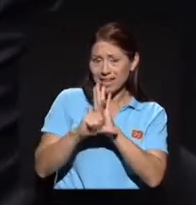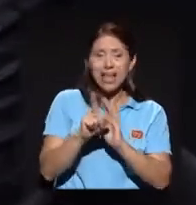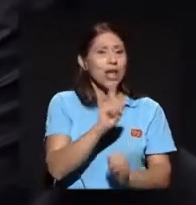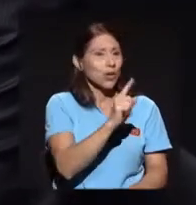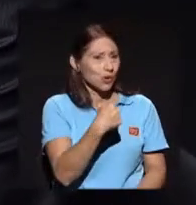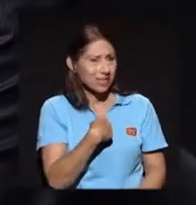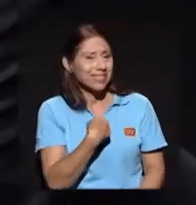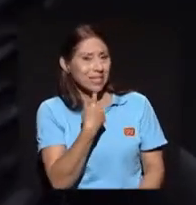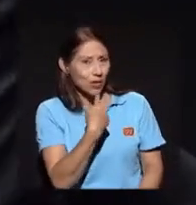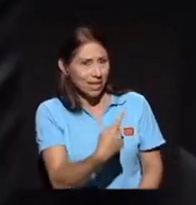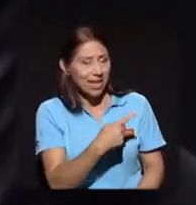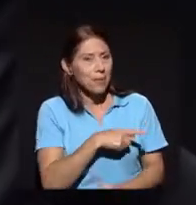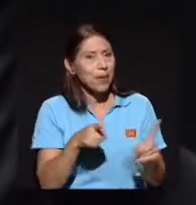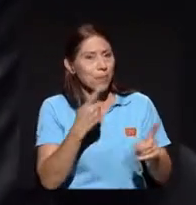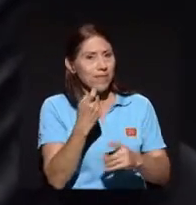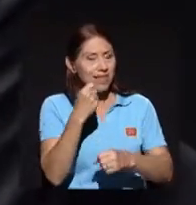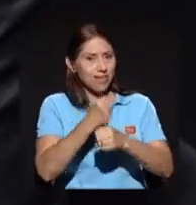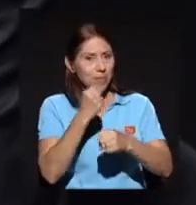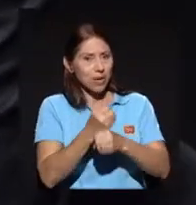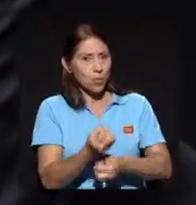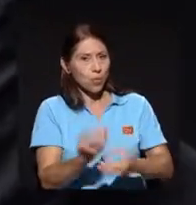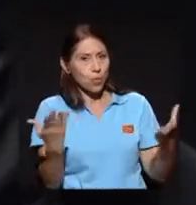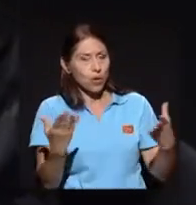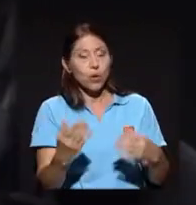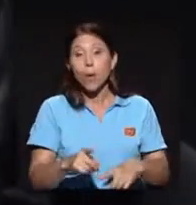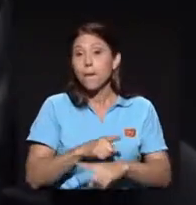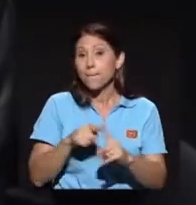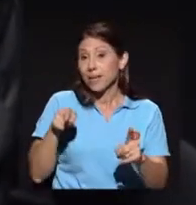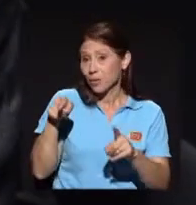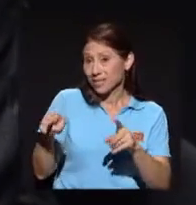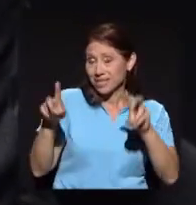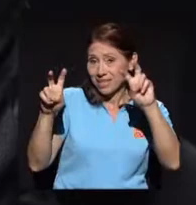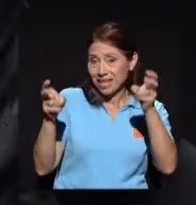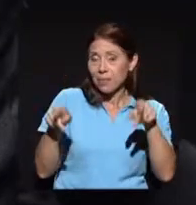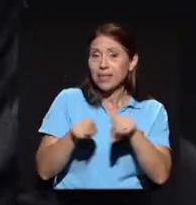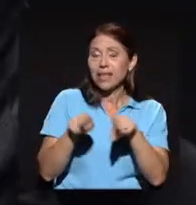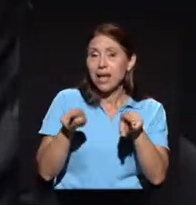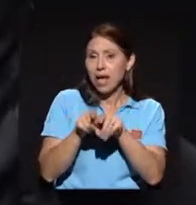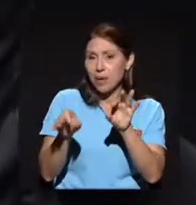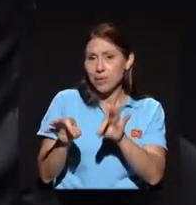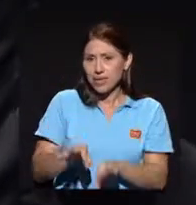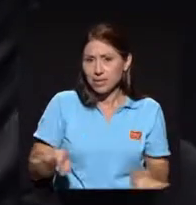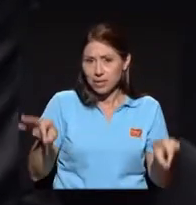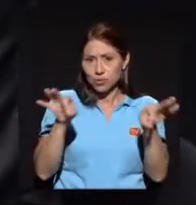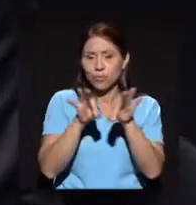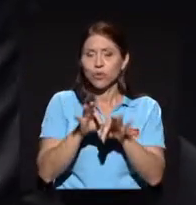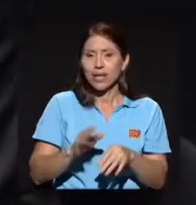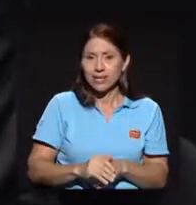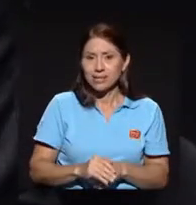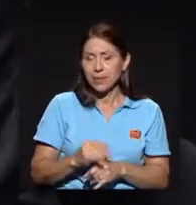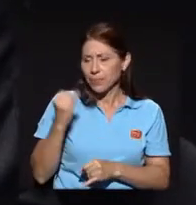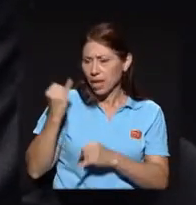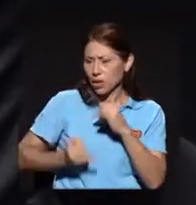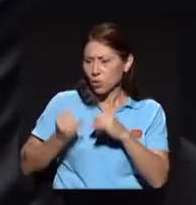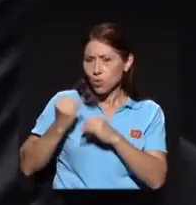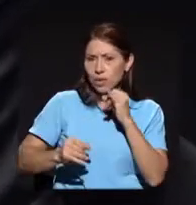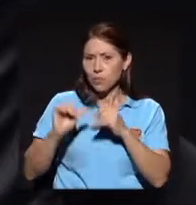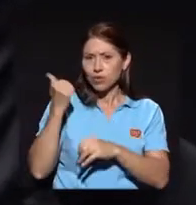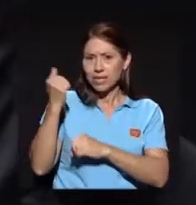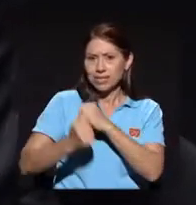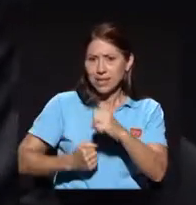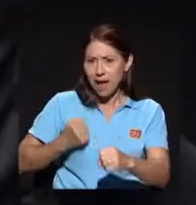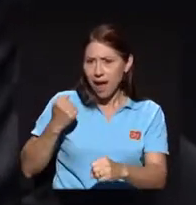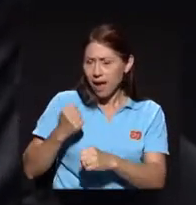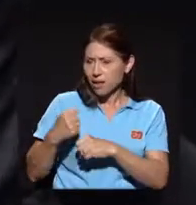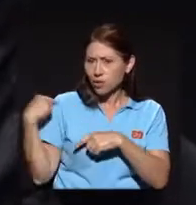heroico pero ese es un tema que también tiene su importancia en los últimos 10 años si